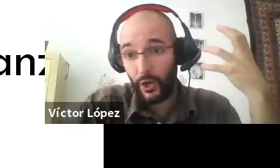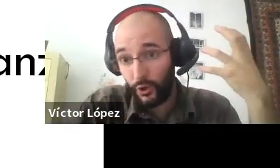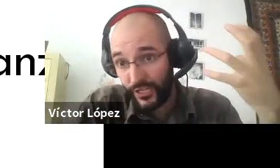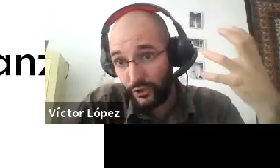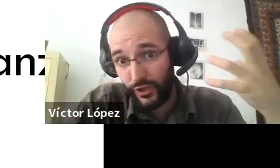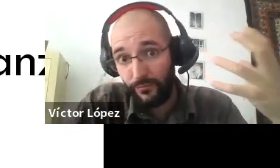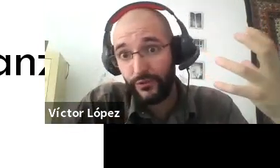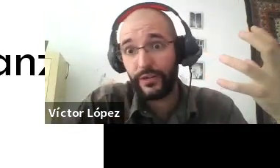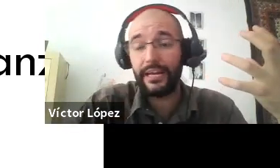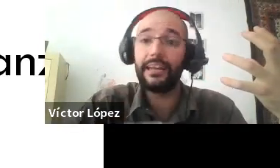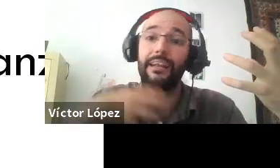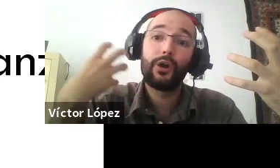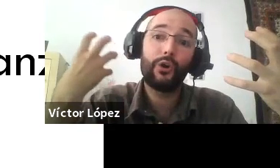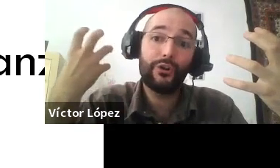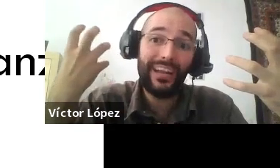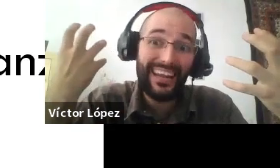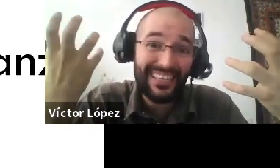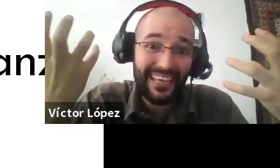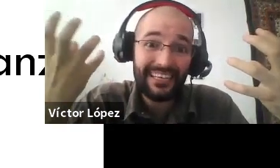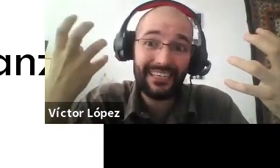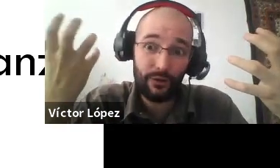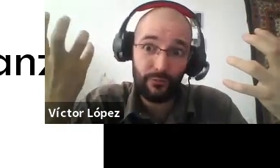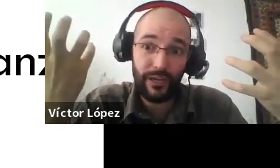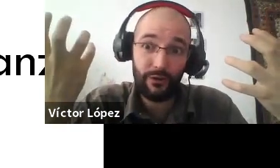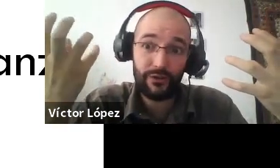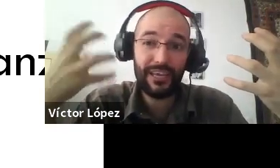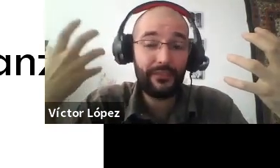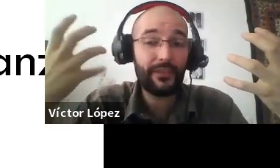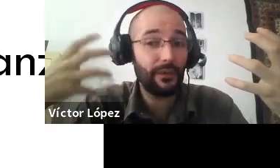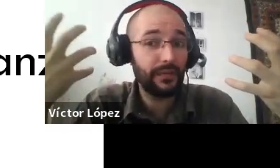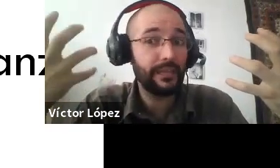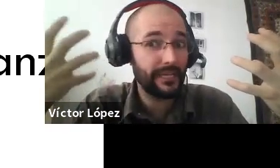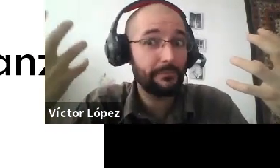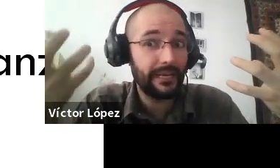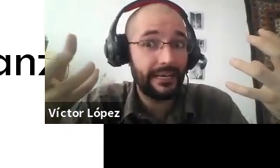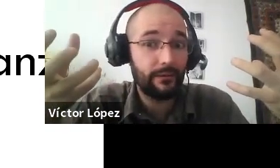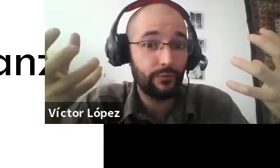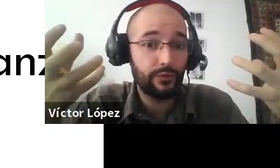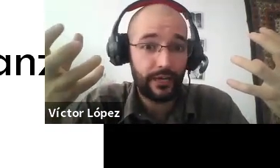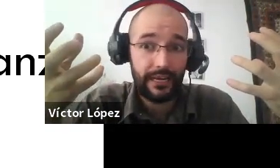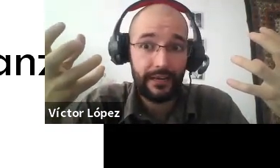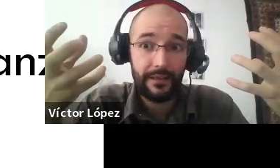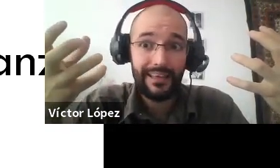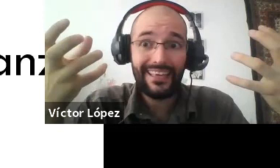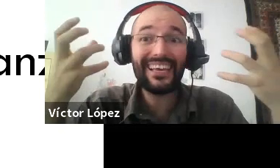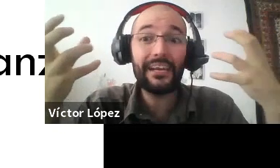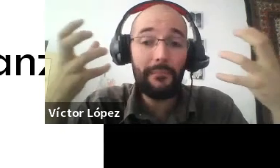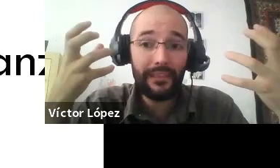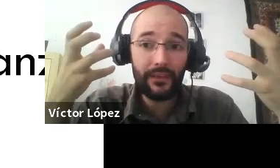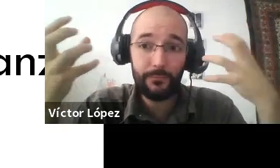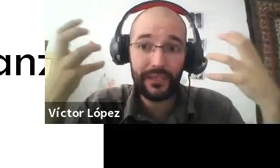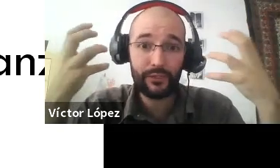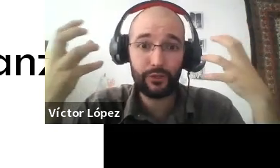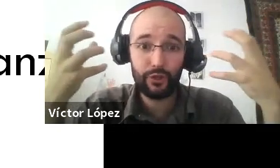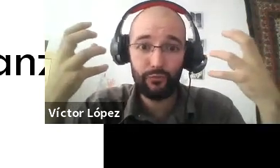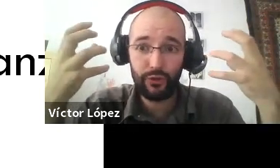entre los hechos del mundo real con las ideas y los modelos que la ciencia utiliza para explicar el mundo real. Y que en